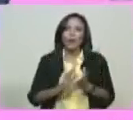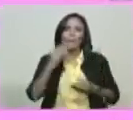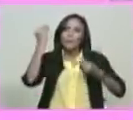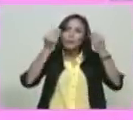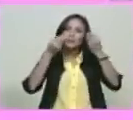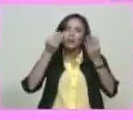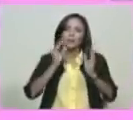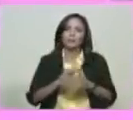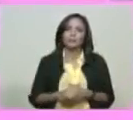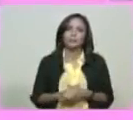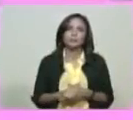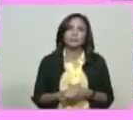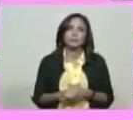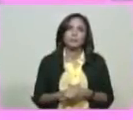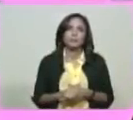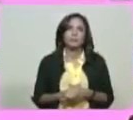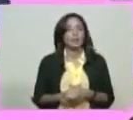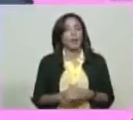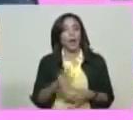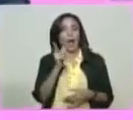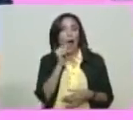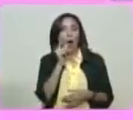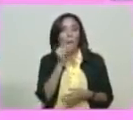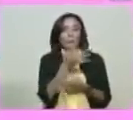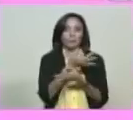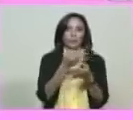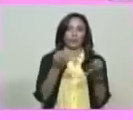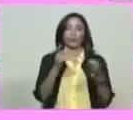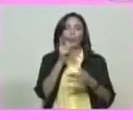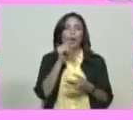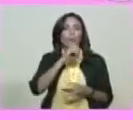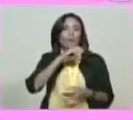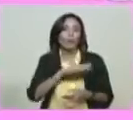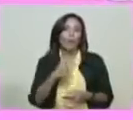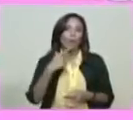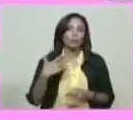Sí, hombre. Tan correctos como Salvador Allende,